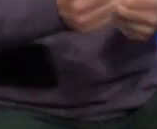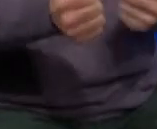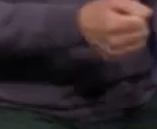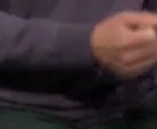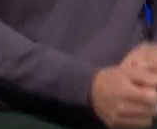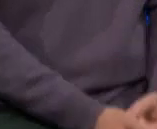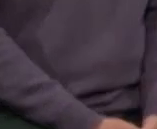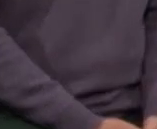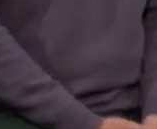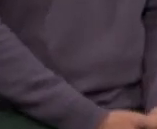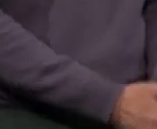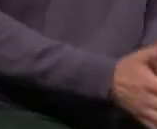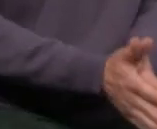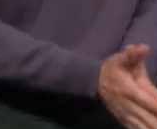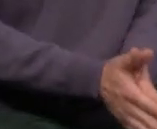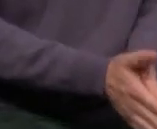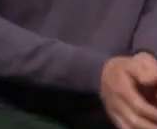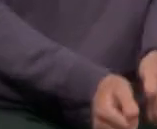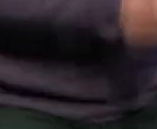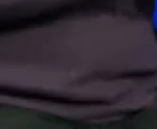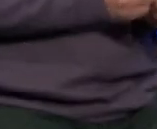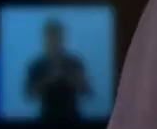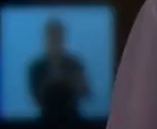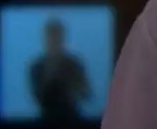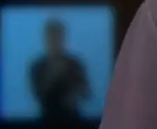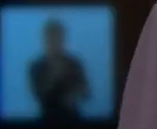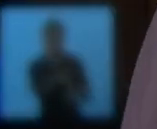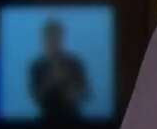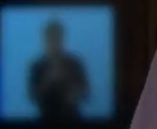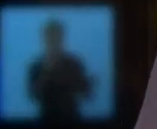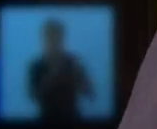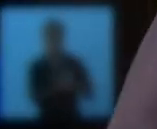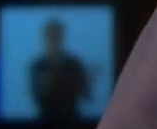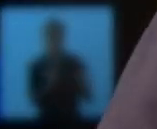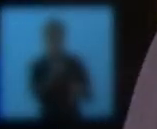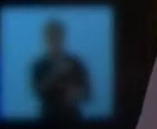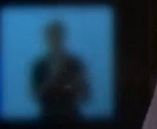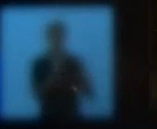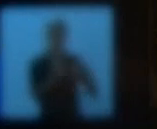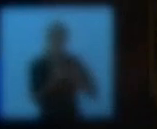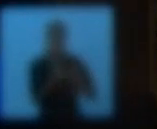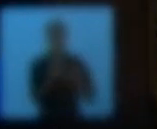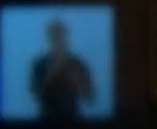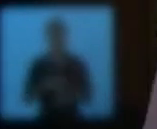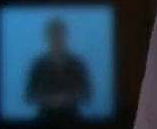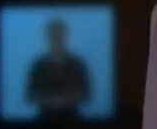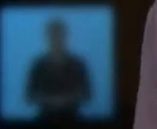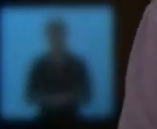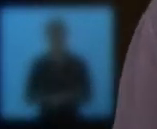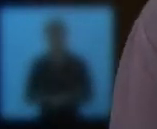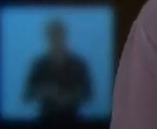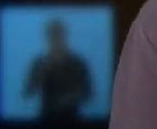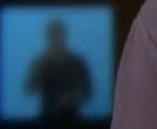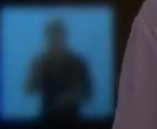está tironeado en ese intento de querer salirse de la grieta y que lo meten nuevamente en la grieta, incluso lo subsuman como yo lo podría llamar incluso como ministro, al gabinete. Creo